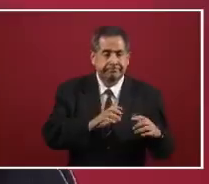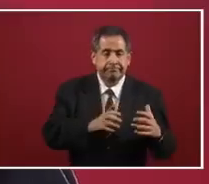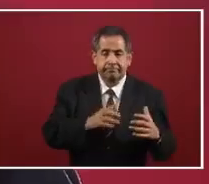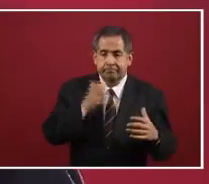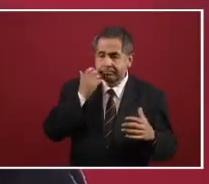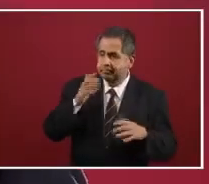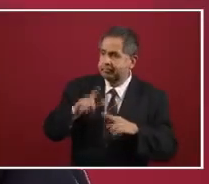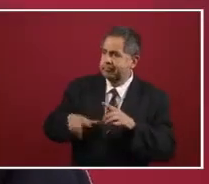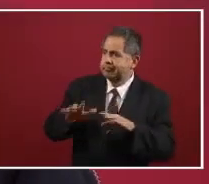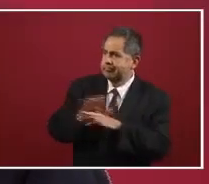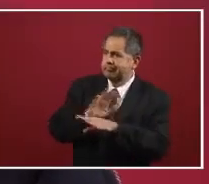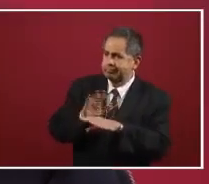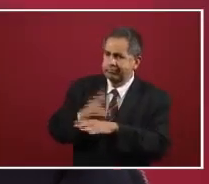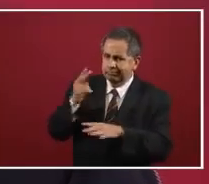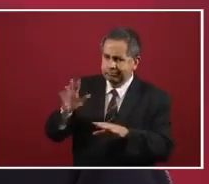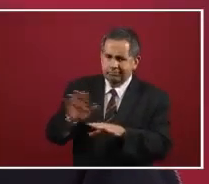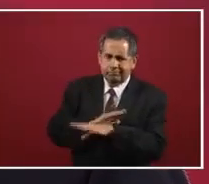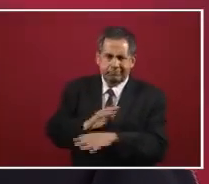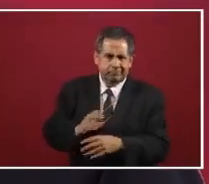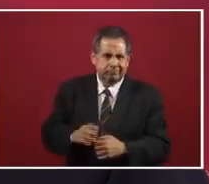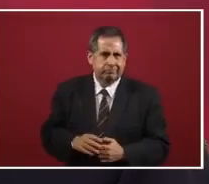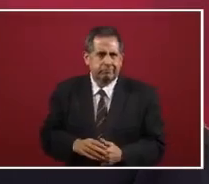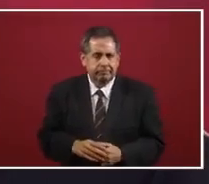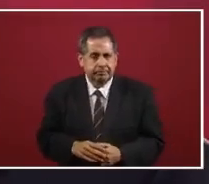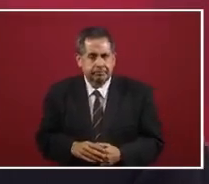querían cambiarle el nombre,